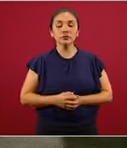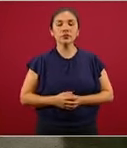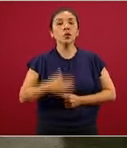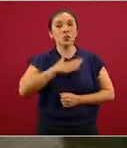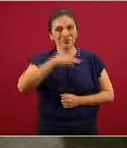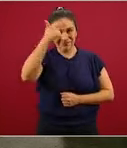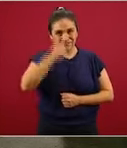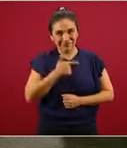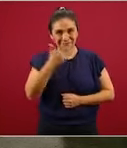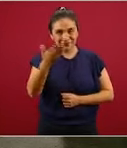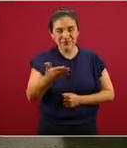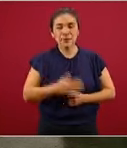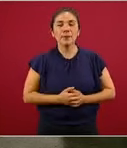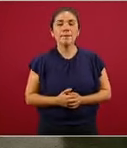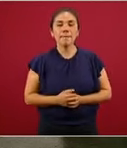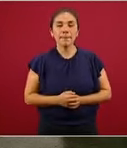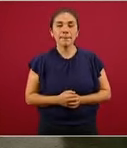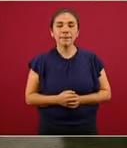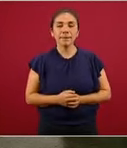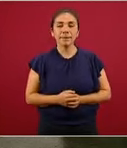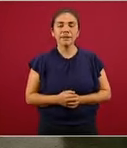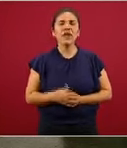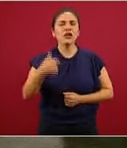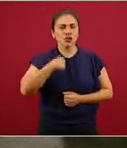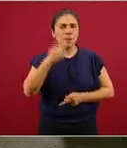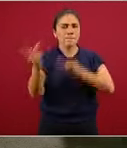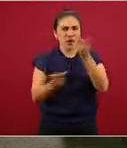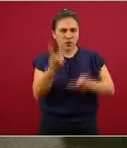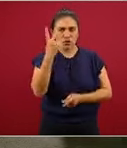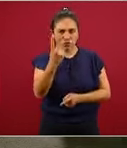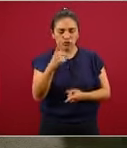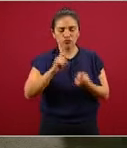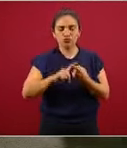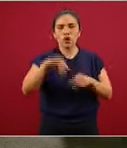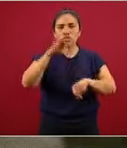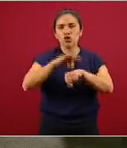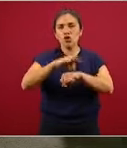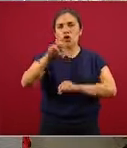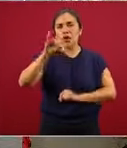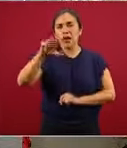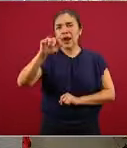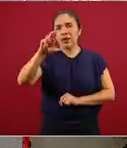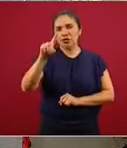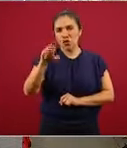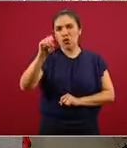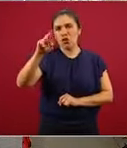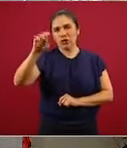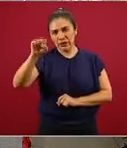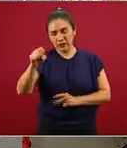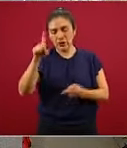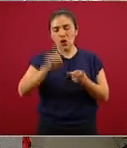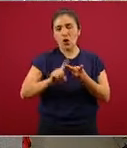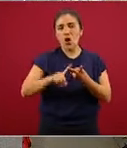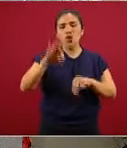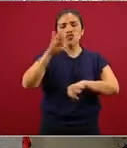Buenas noches, Liliana Noble de Pulso Saludable. Tengo dos preguntas, una para el doctor Ricardo Cortés y otra para el